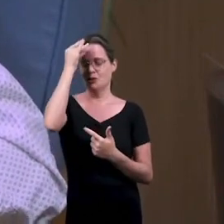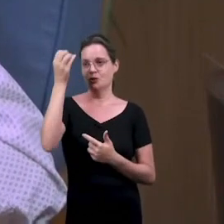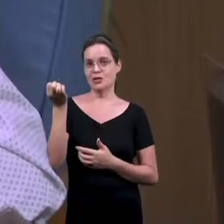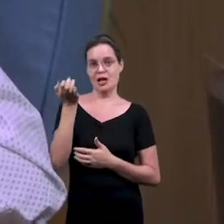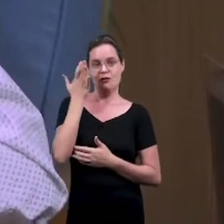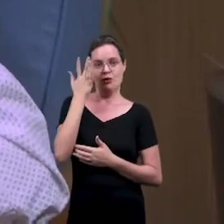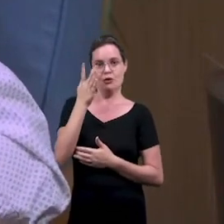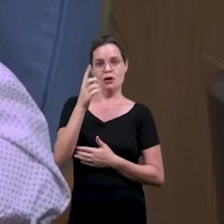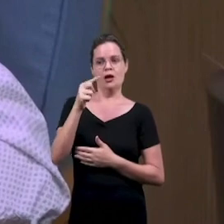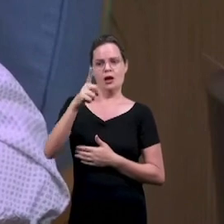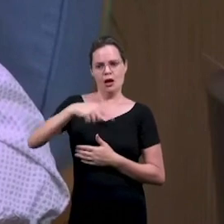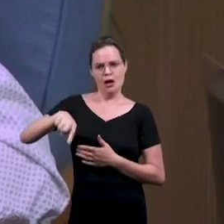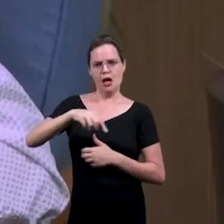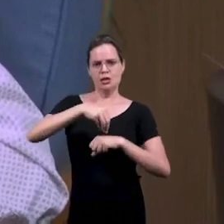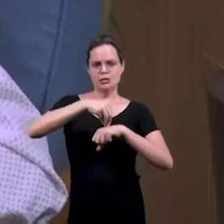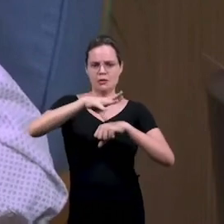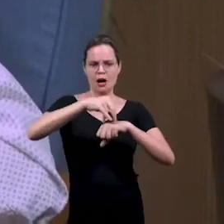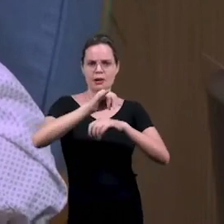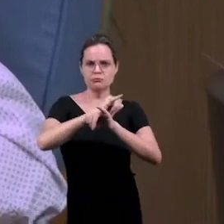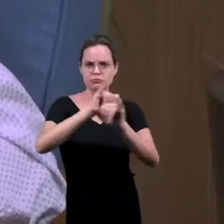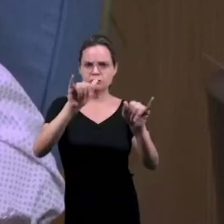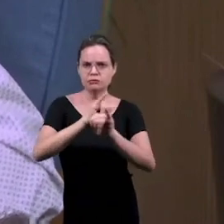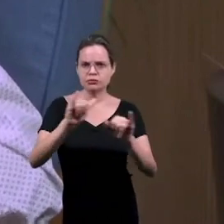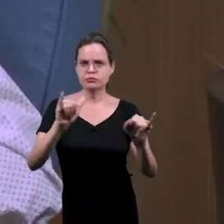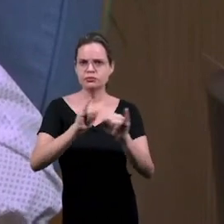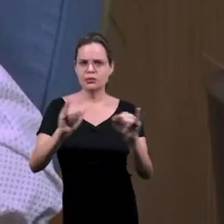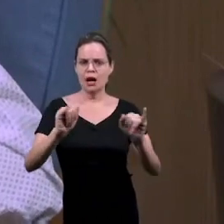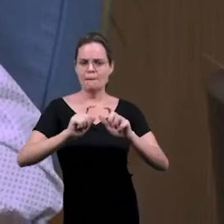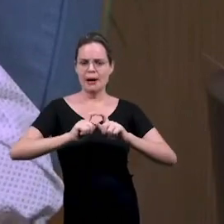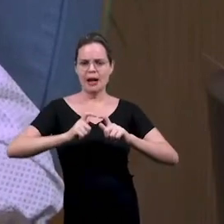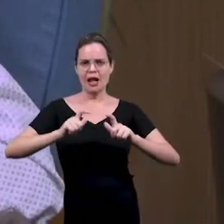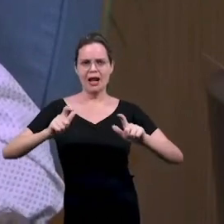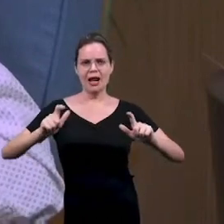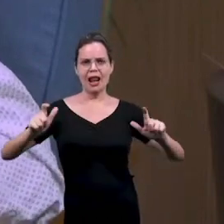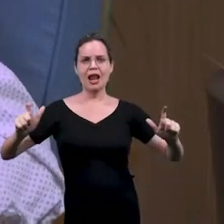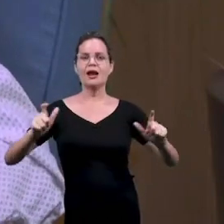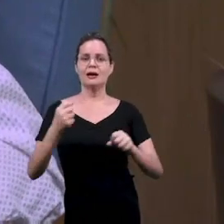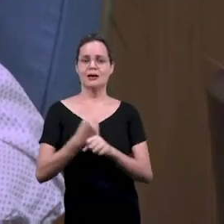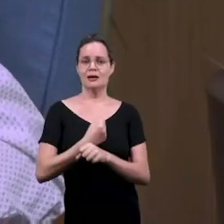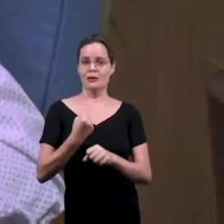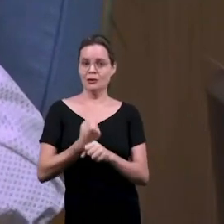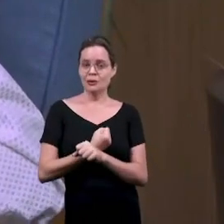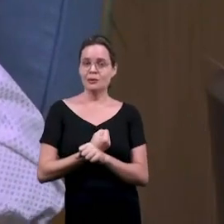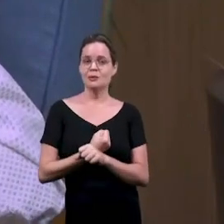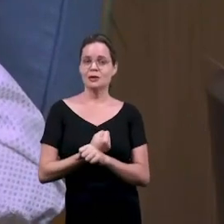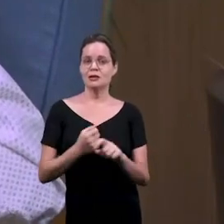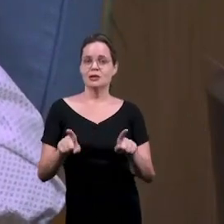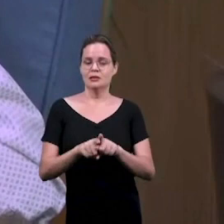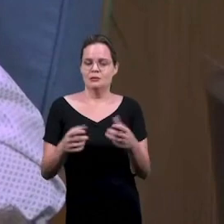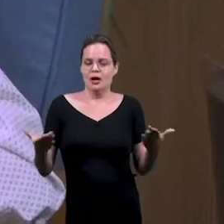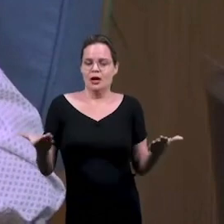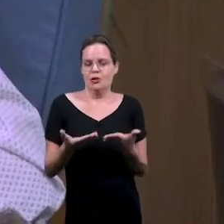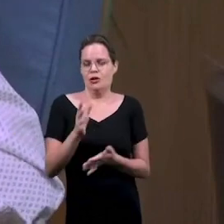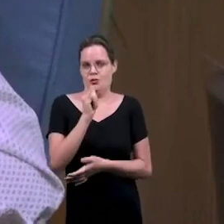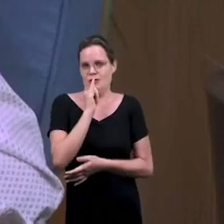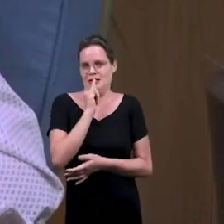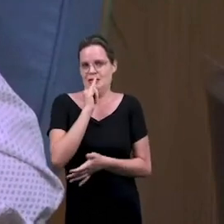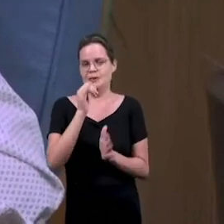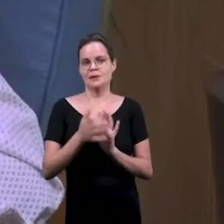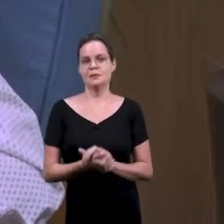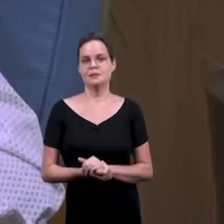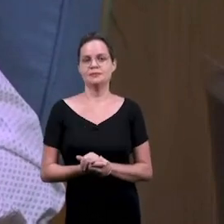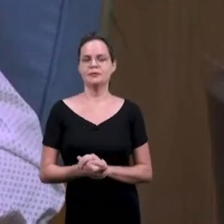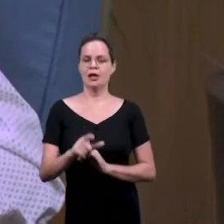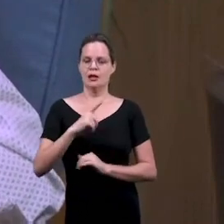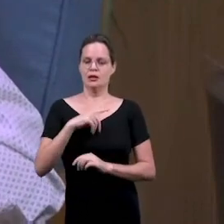Iglesia Cristiana Maranata, es decir, la doctrina que el Espíritu Santo nos ha revelado, y esto ellos han transmitido y han sido predicadores de la doctrina.